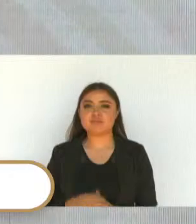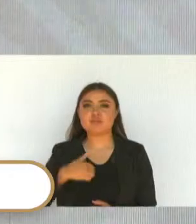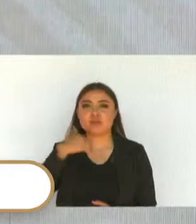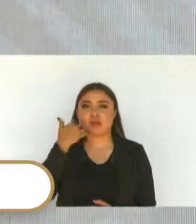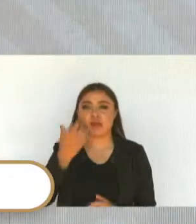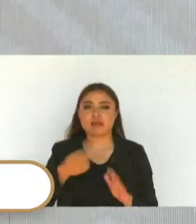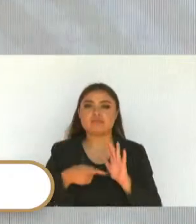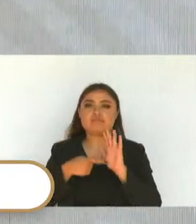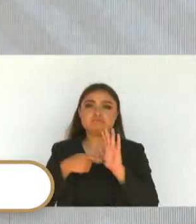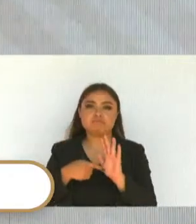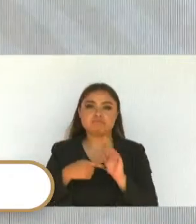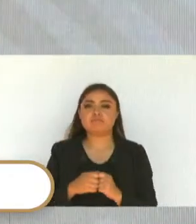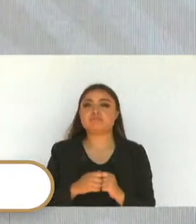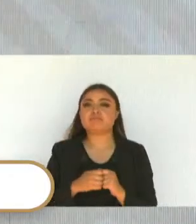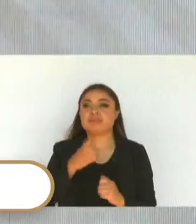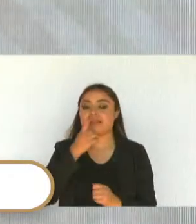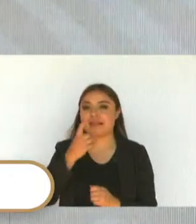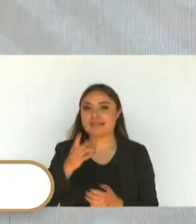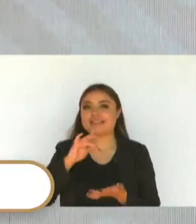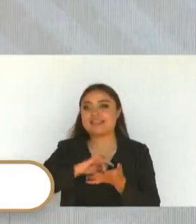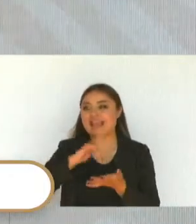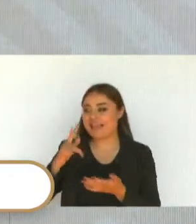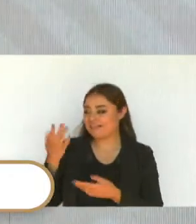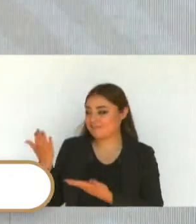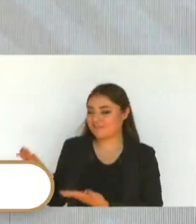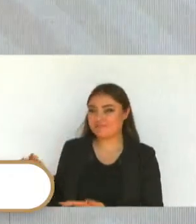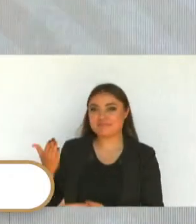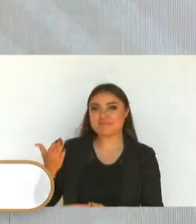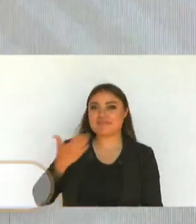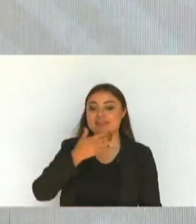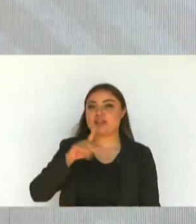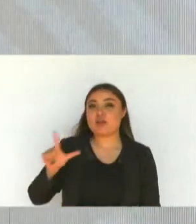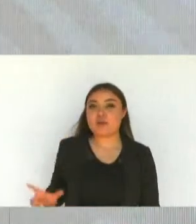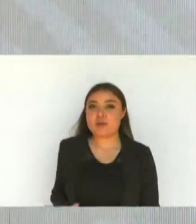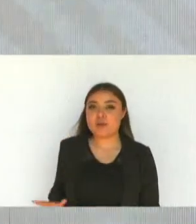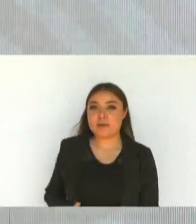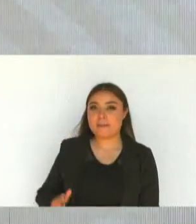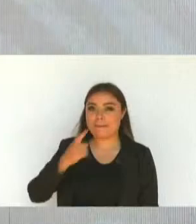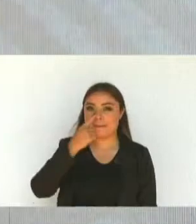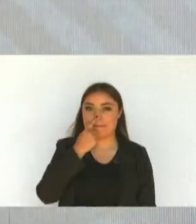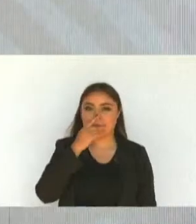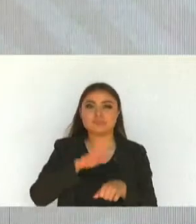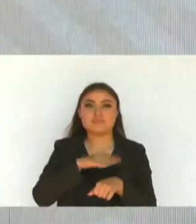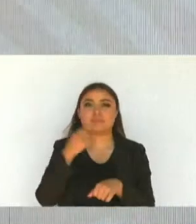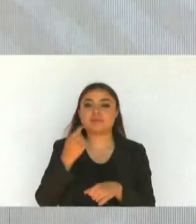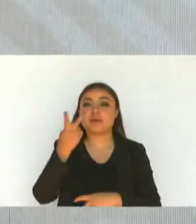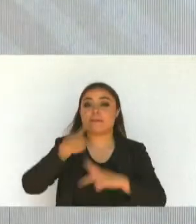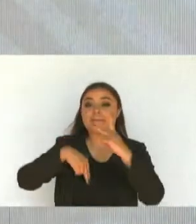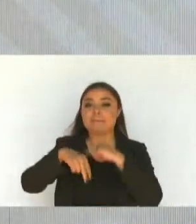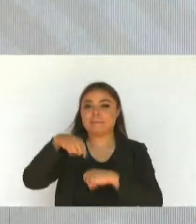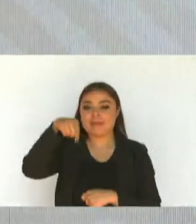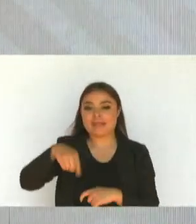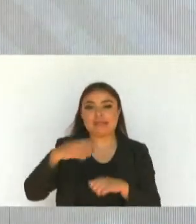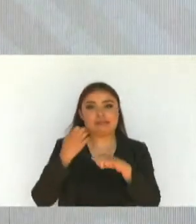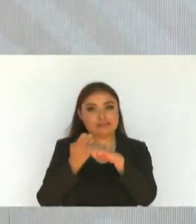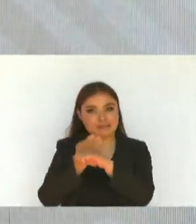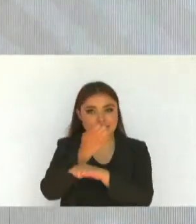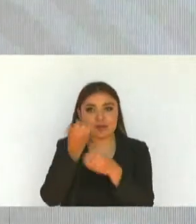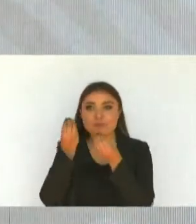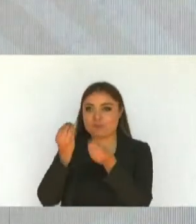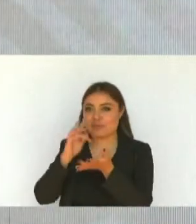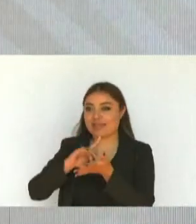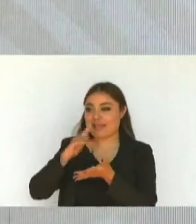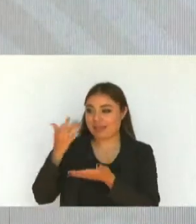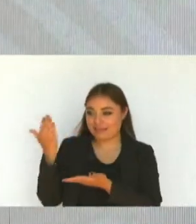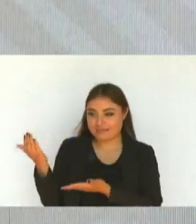comenzar agradeciendo la hospitalidad del gobernador Miguel Ángel Riquelme por recibirnos en este gran estado. Muchas gracias,